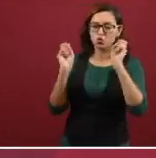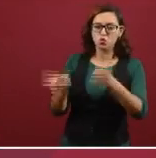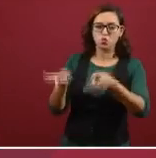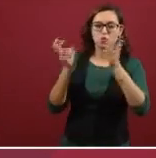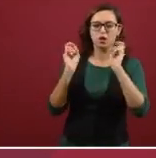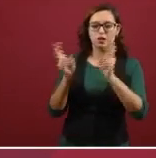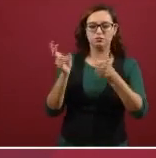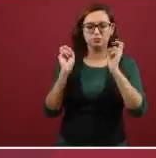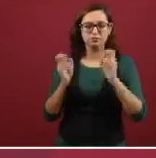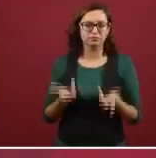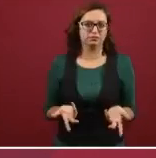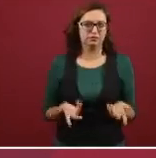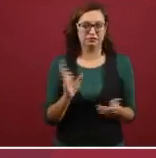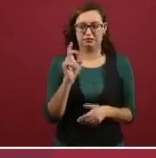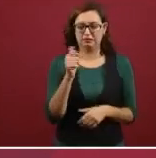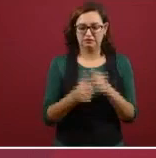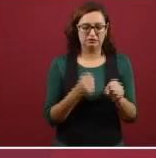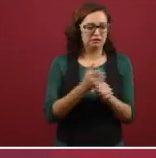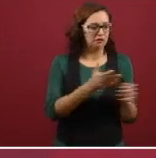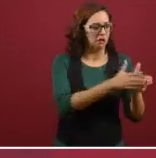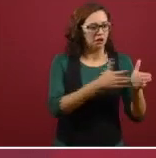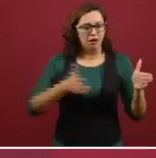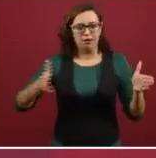se llevaron todo lo que pudieron,